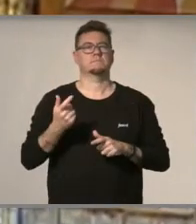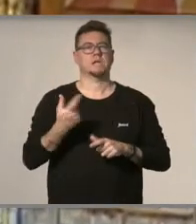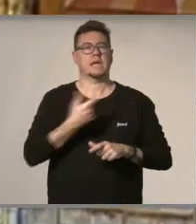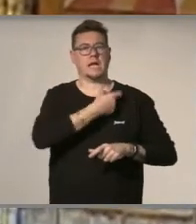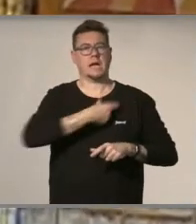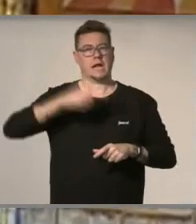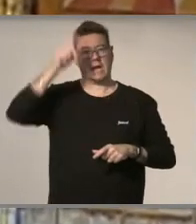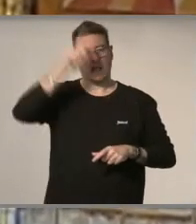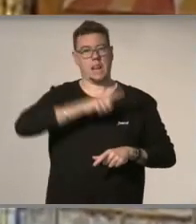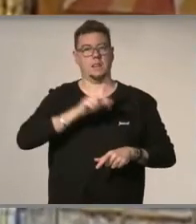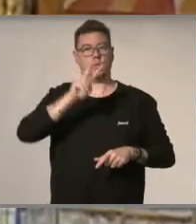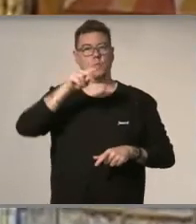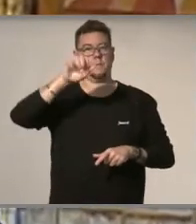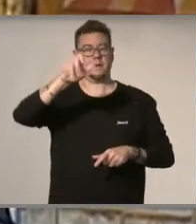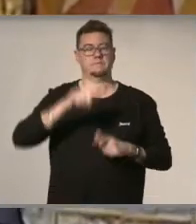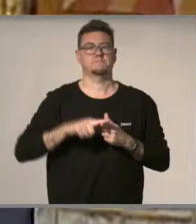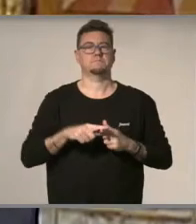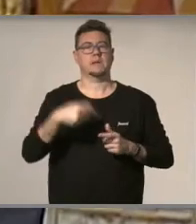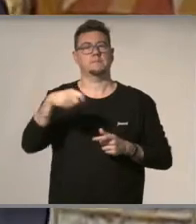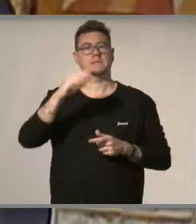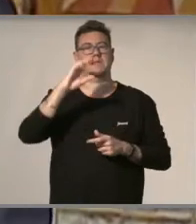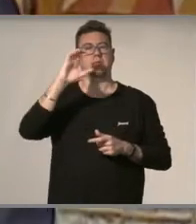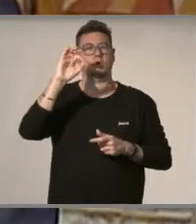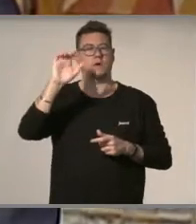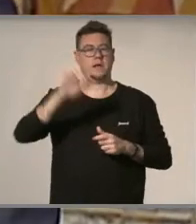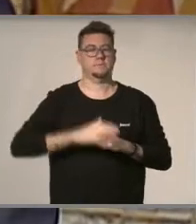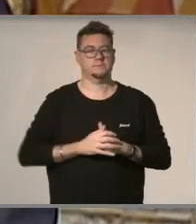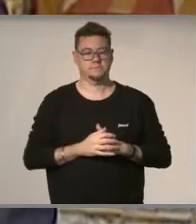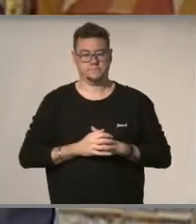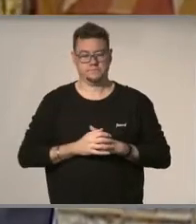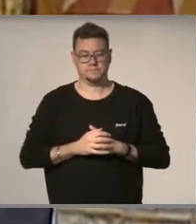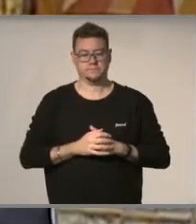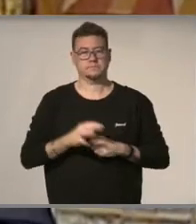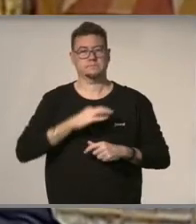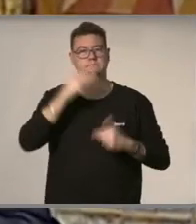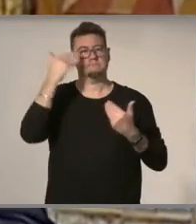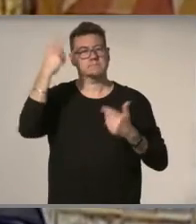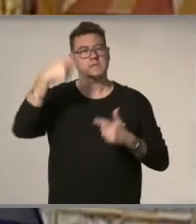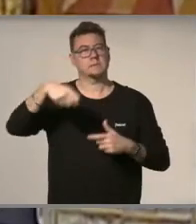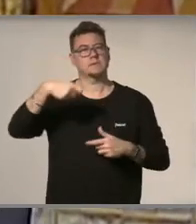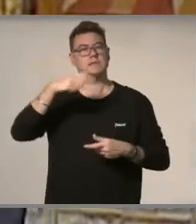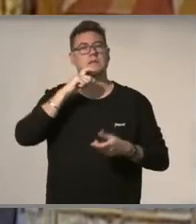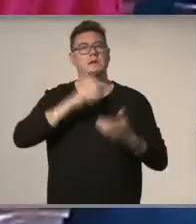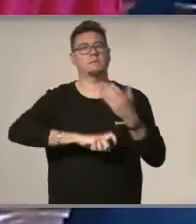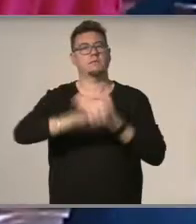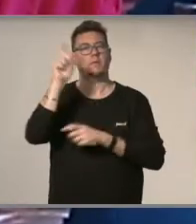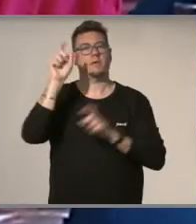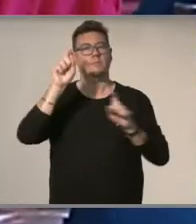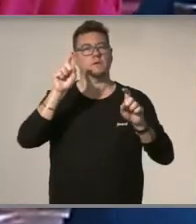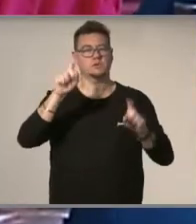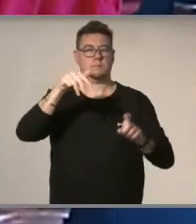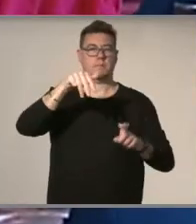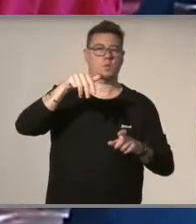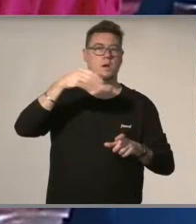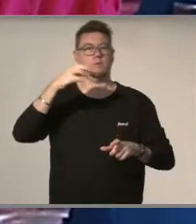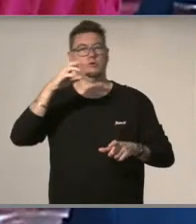UME, señor presidente de la COE, excelentísimo presidente de la Fundación Profesor Manuel